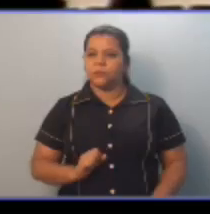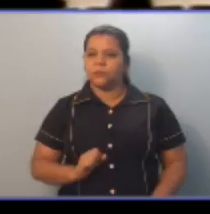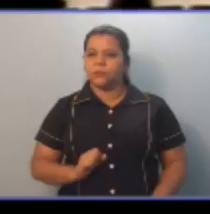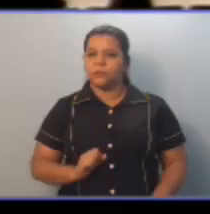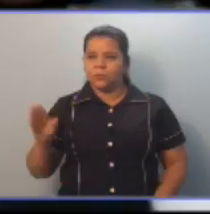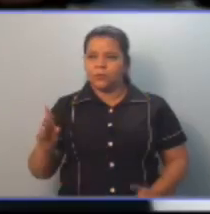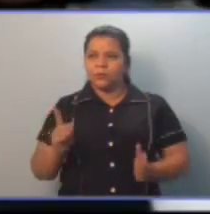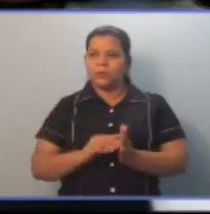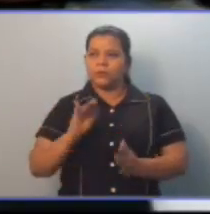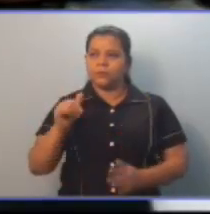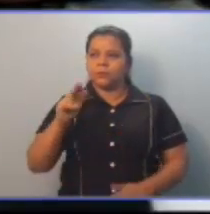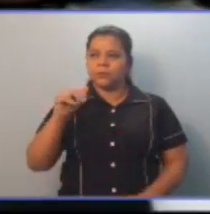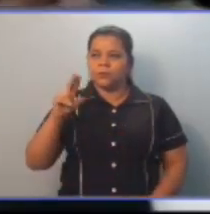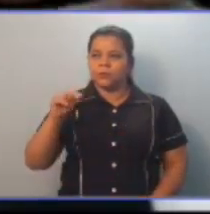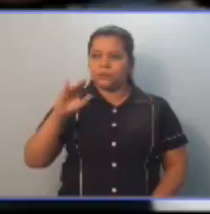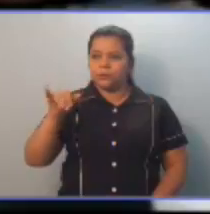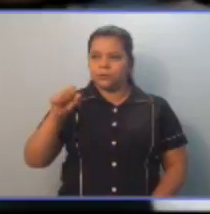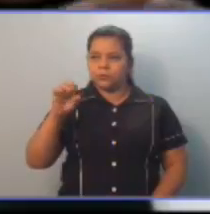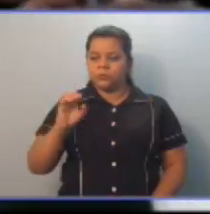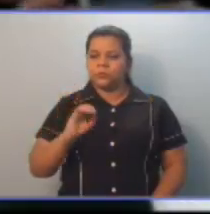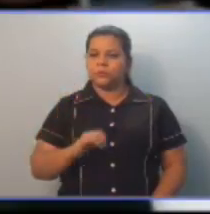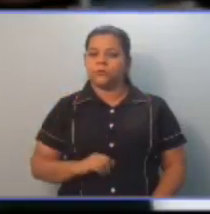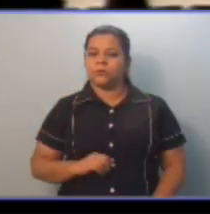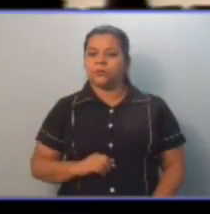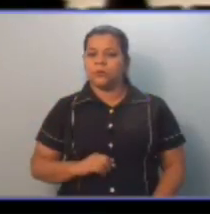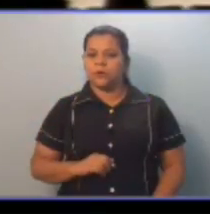Diputado Juan José Martel.